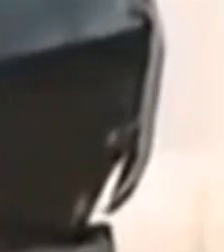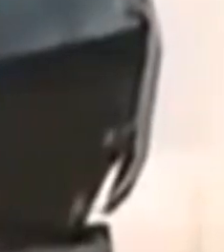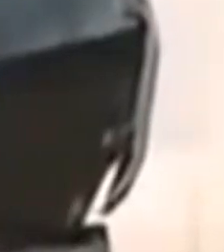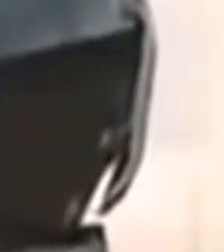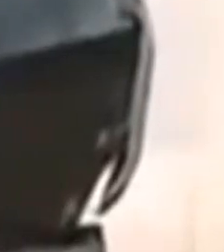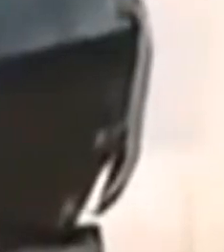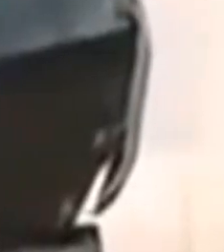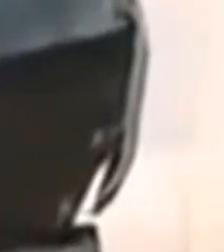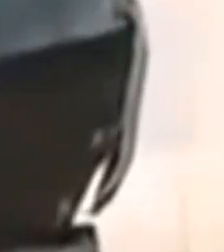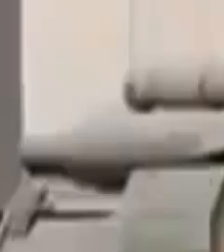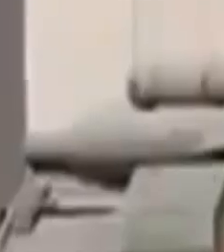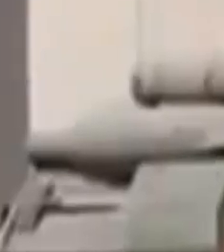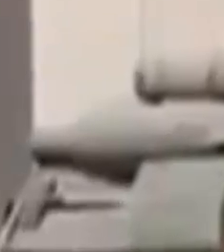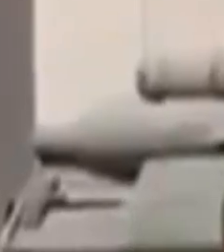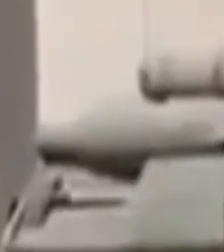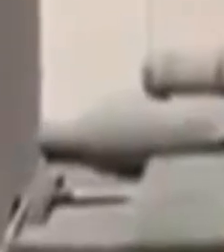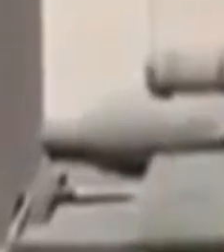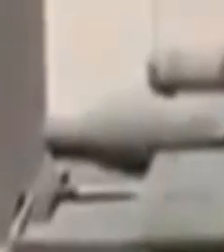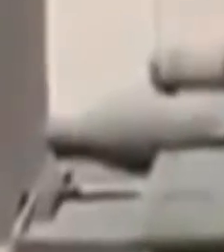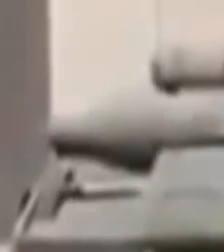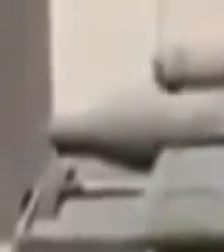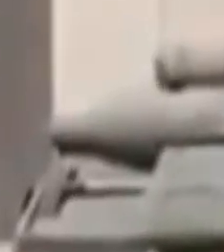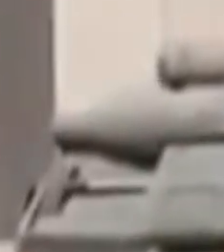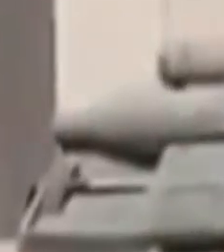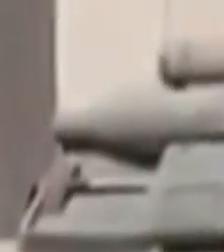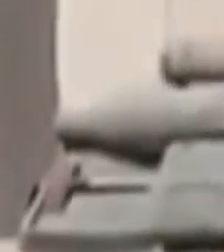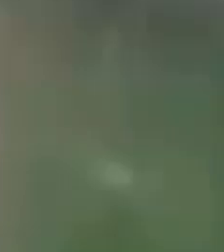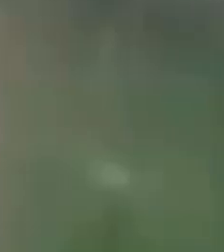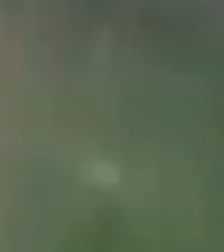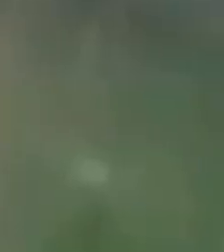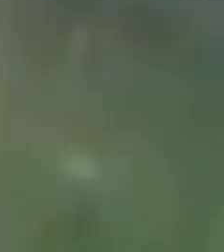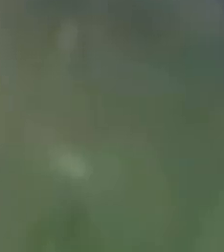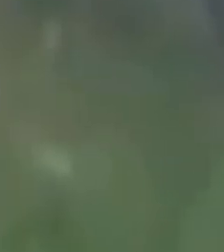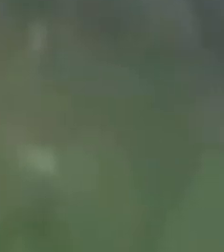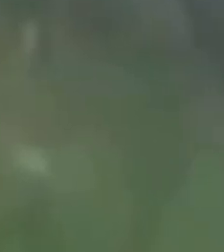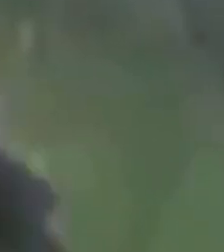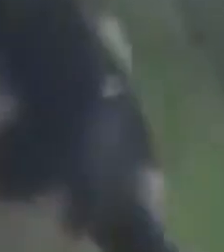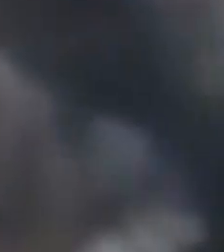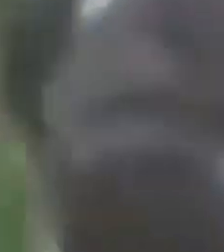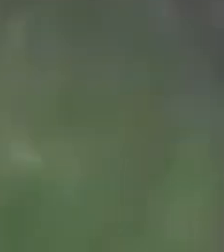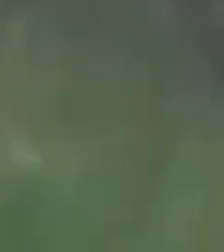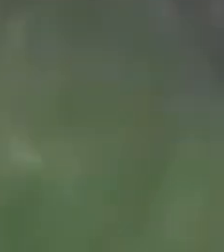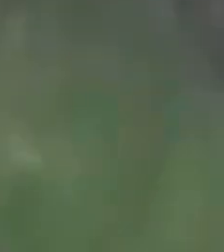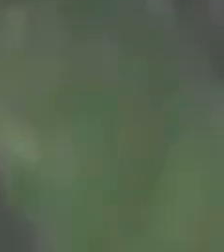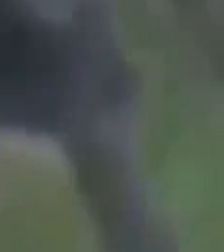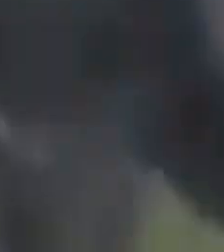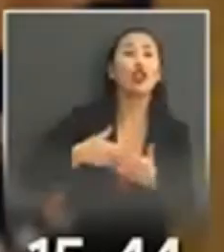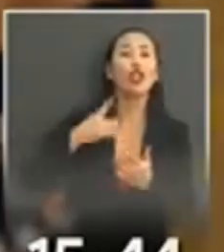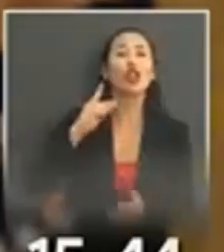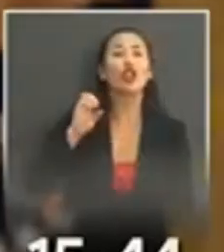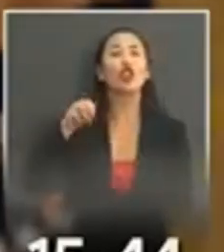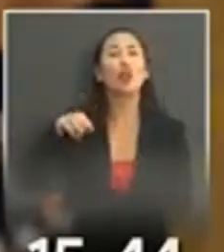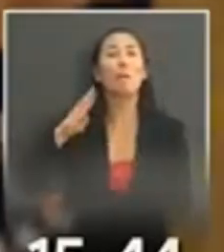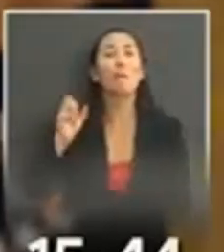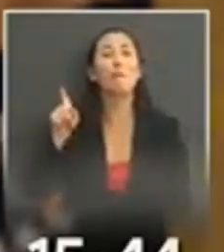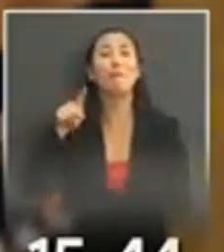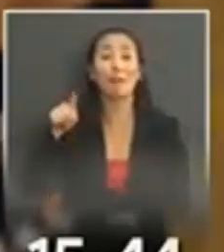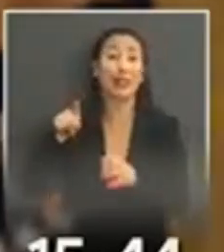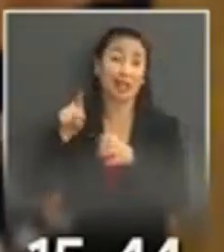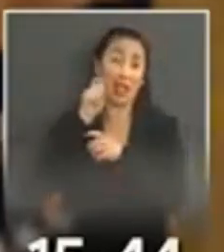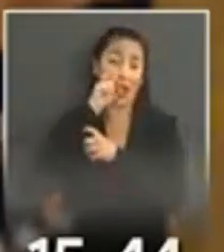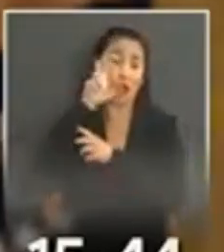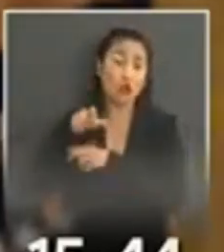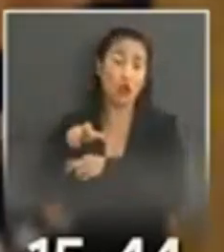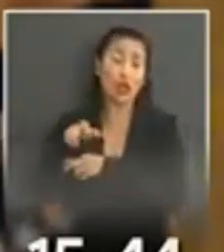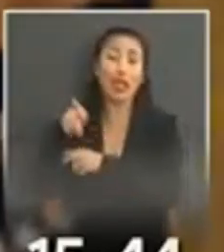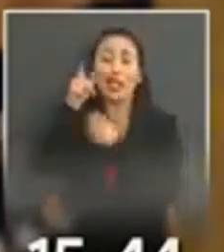momentos, Nicolás Maduro se encuentra desafiando a los países latinoamericanos, los cuales están en contra de su mandato. Ante todo esto, el gobierno estadounidense ha afirmado